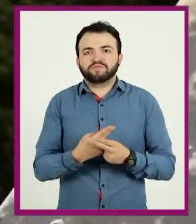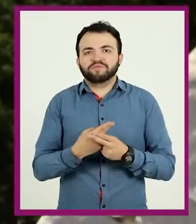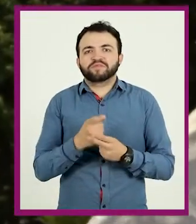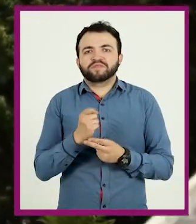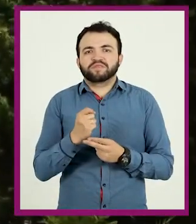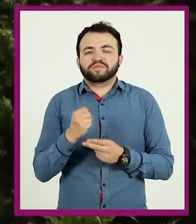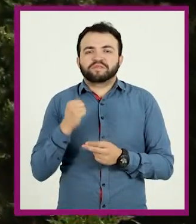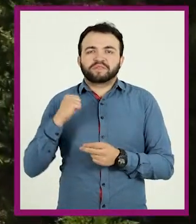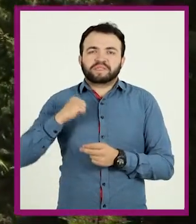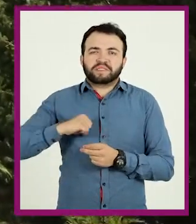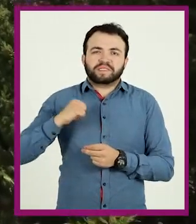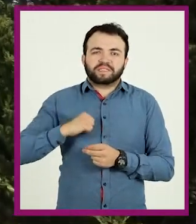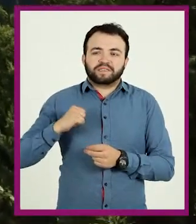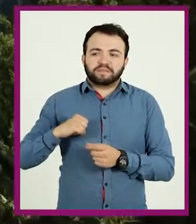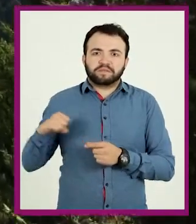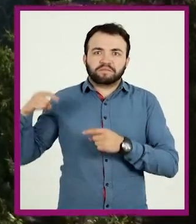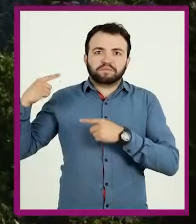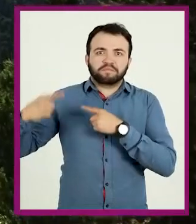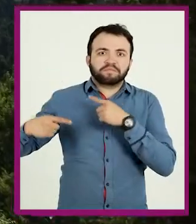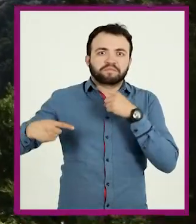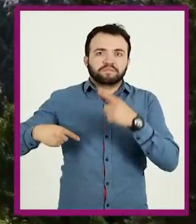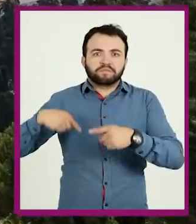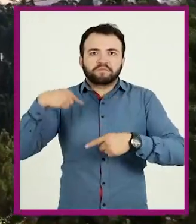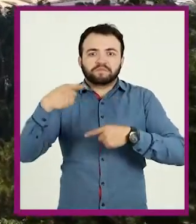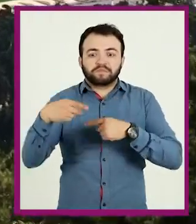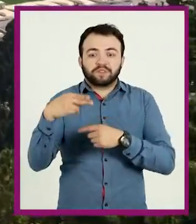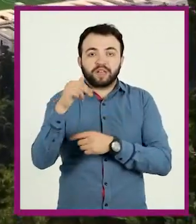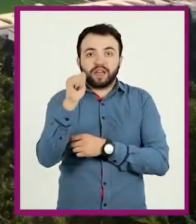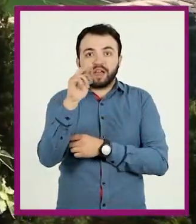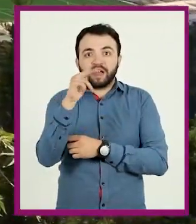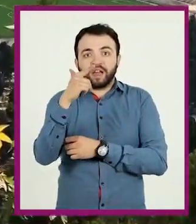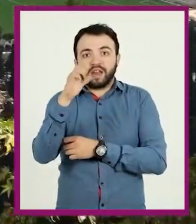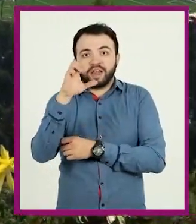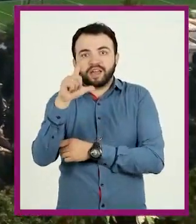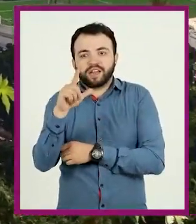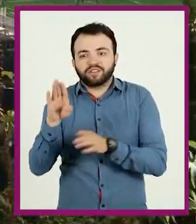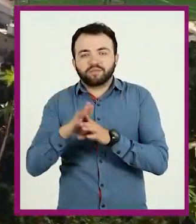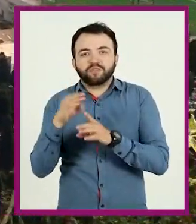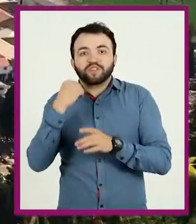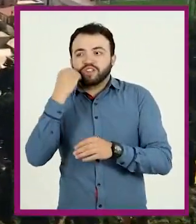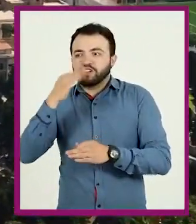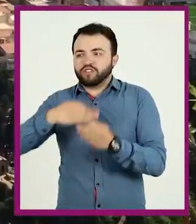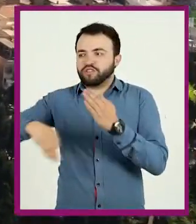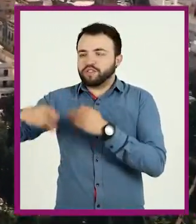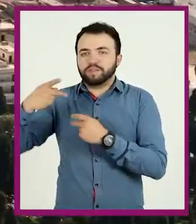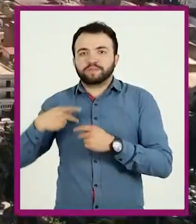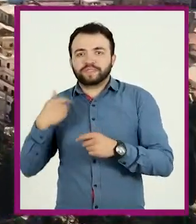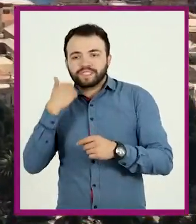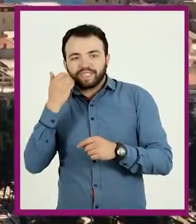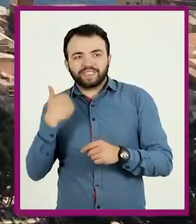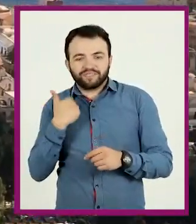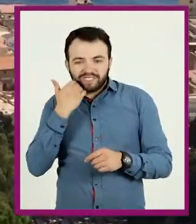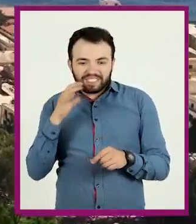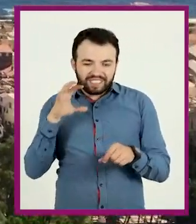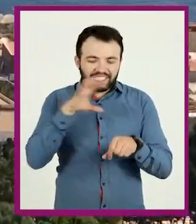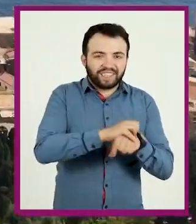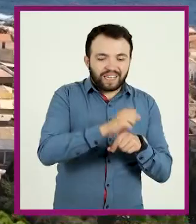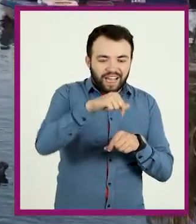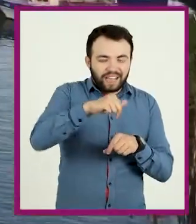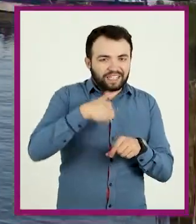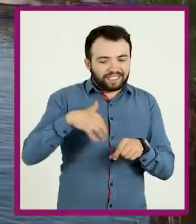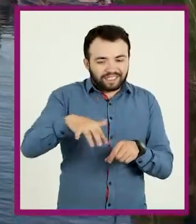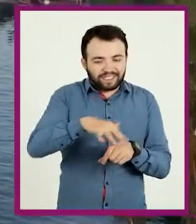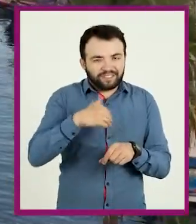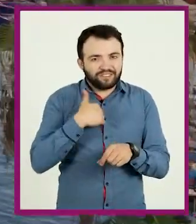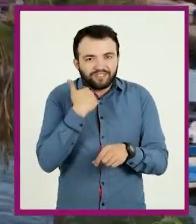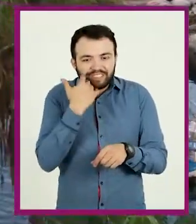a partir de la capital Argel, un puerto estratégico, codiciado desde siempre por los imperios que se disputaban